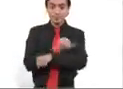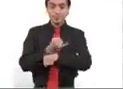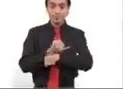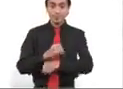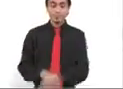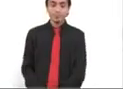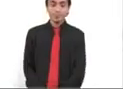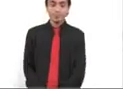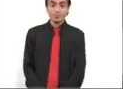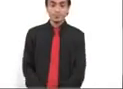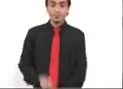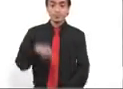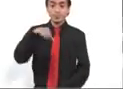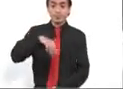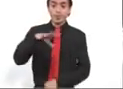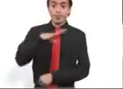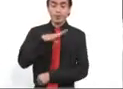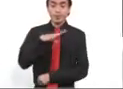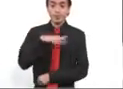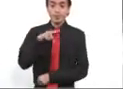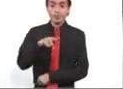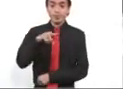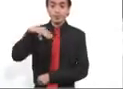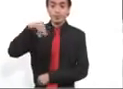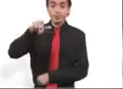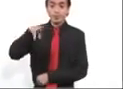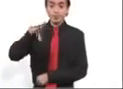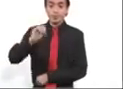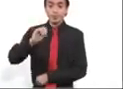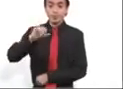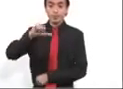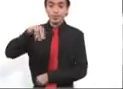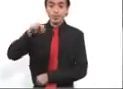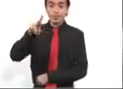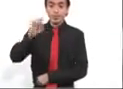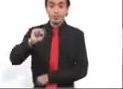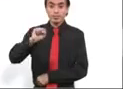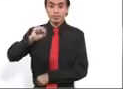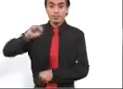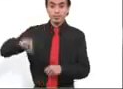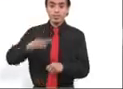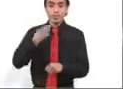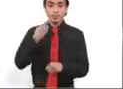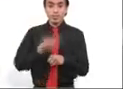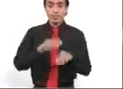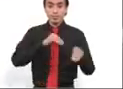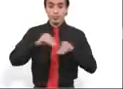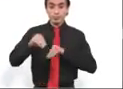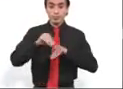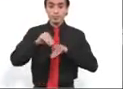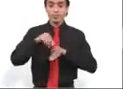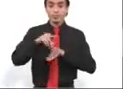Se encuentra con nosotros el maestro Andrés Layuz Loaesa, secretario de Movilidad de la Ciudad de México.